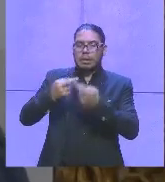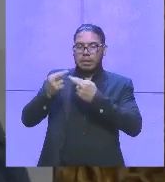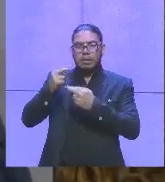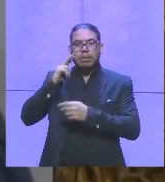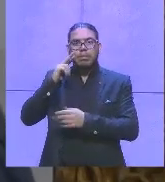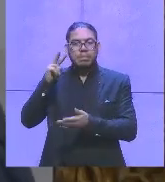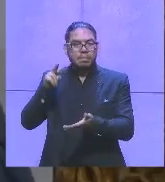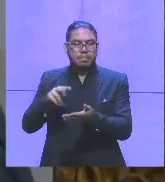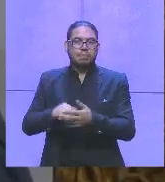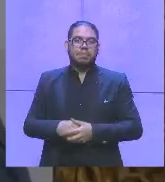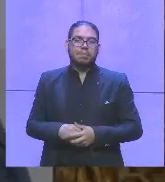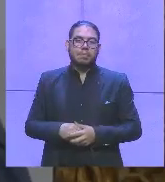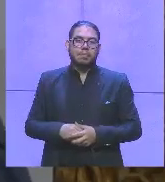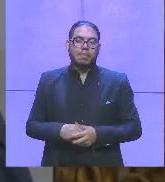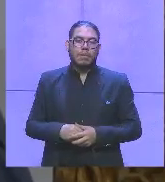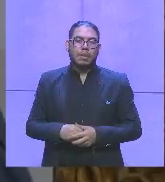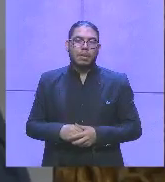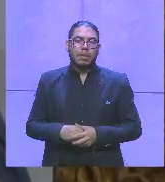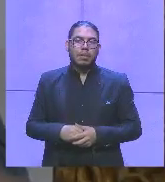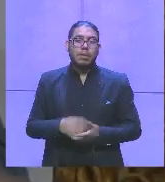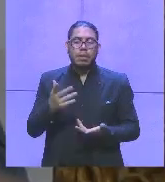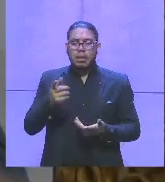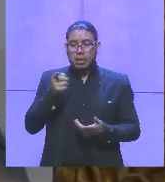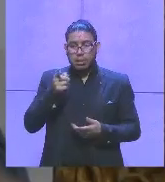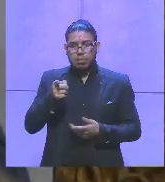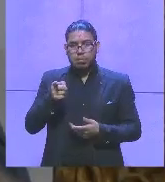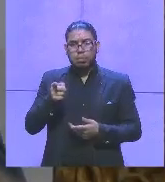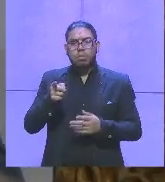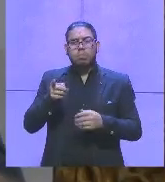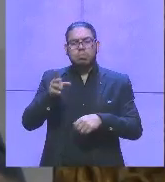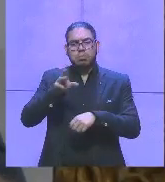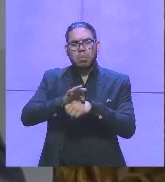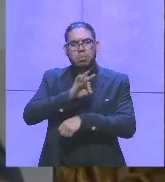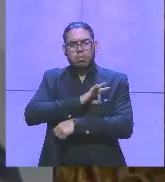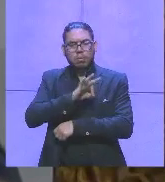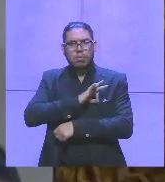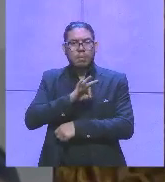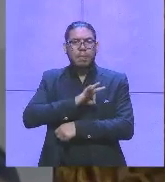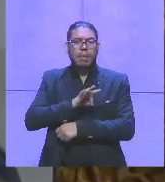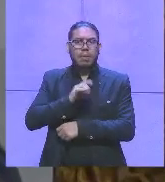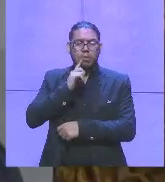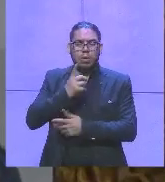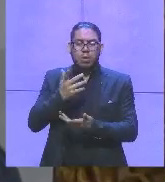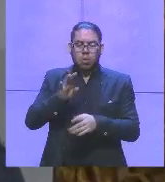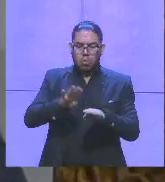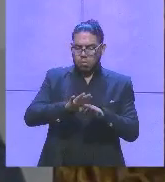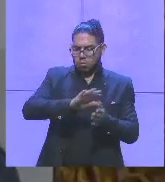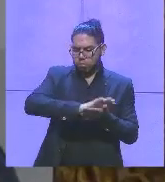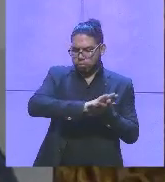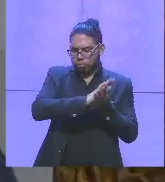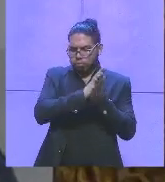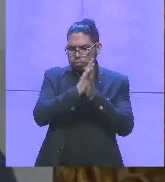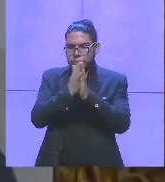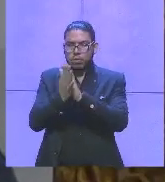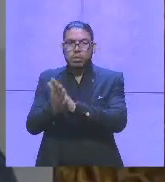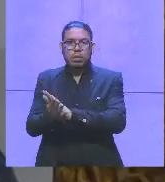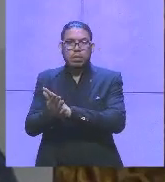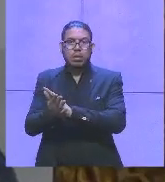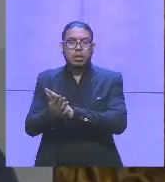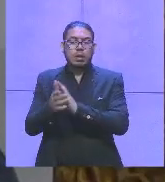Esta obra pues, nos permitió pues, repasar un poco lo que ha pasado en la transición mexicana, en la transición democrática